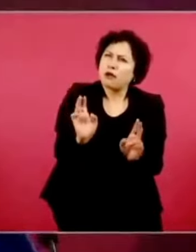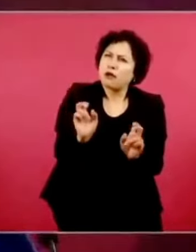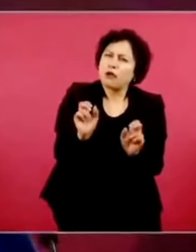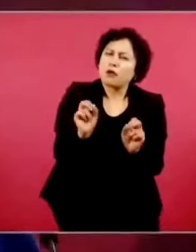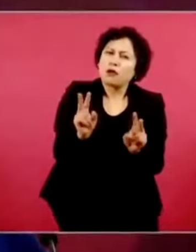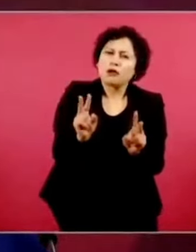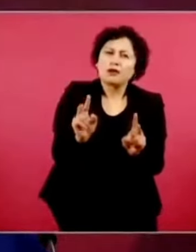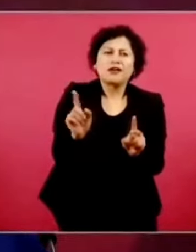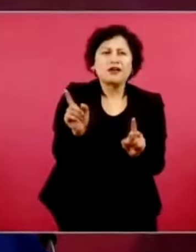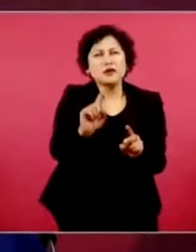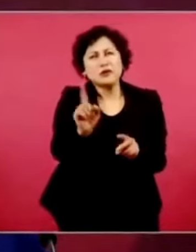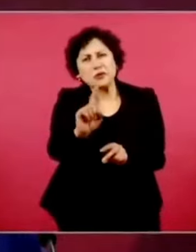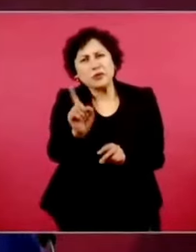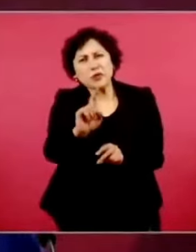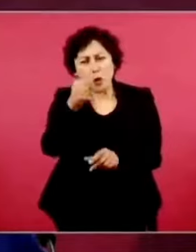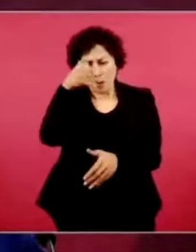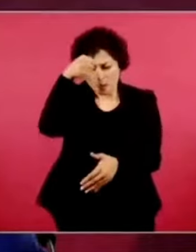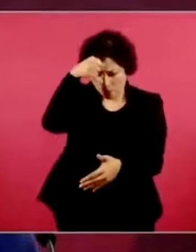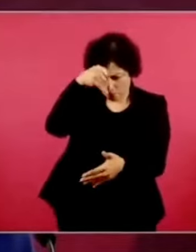teóricamente